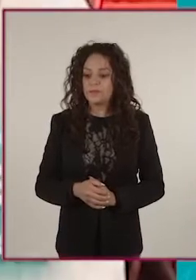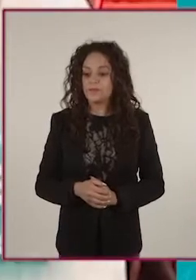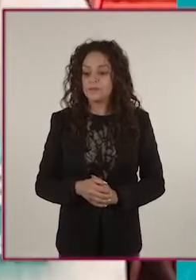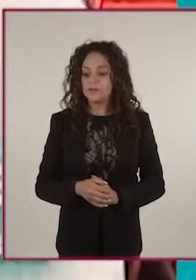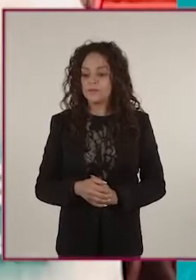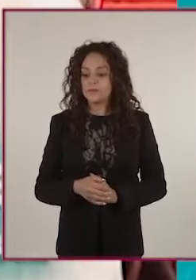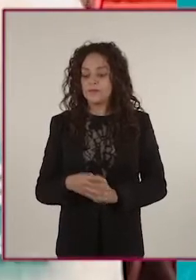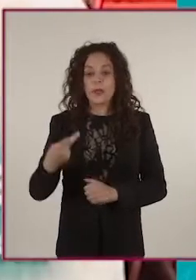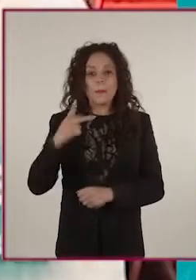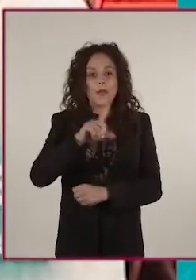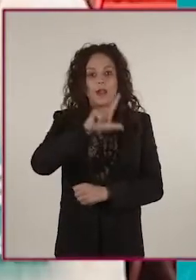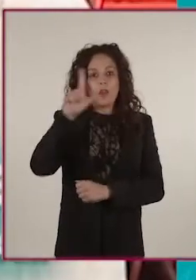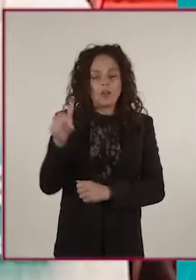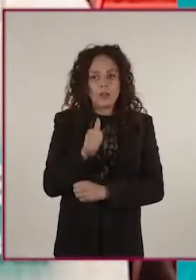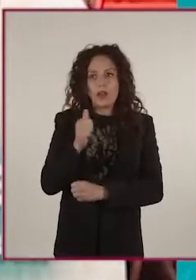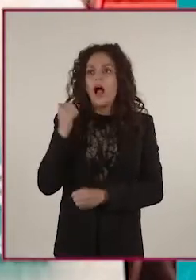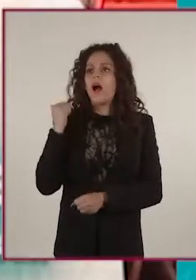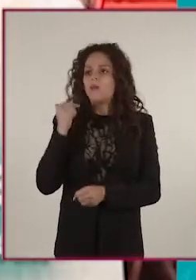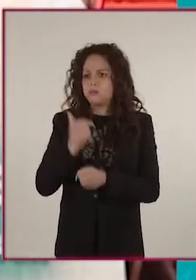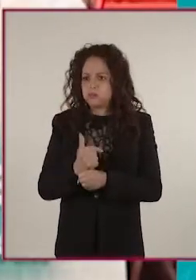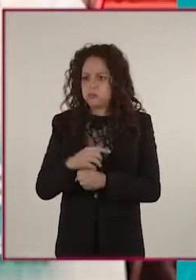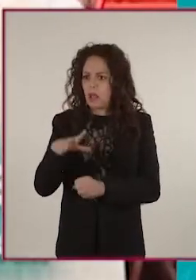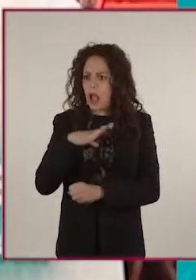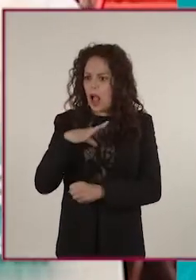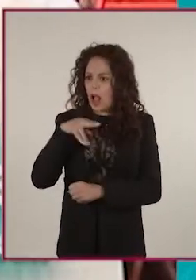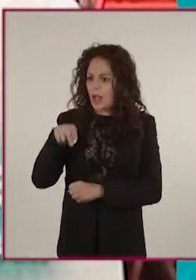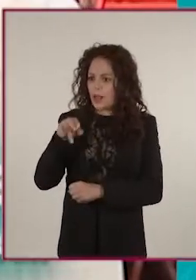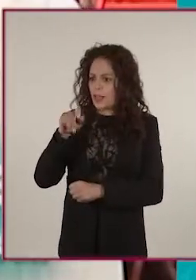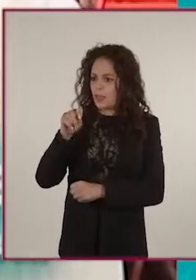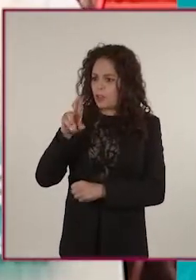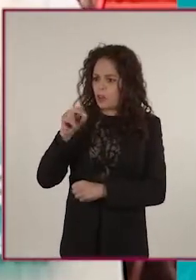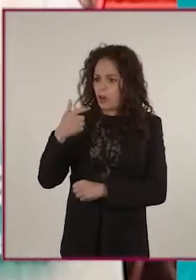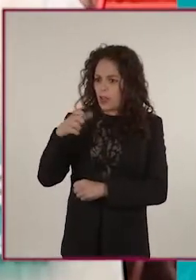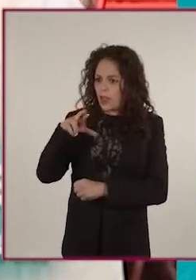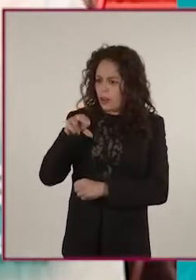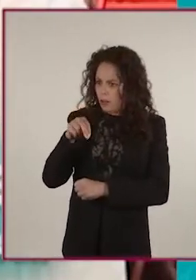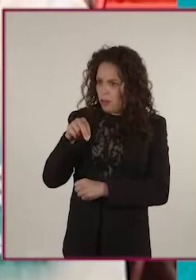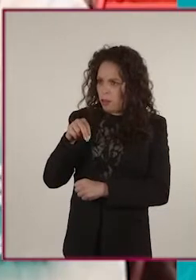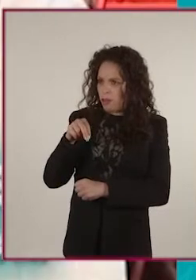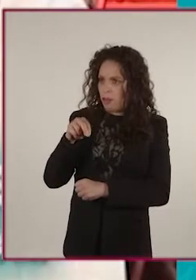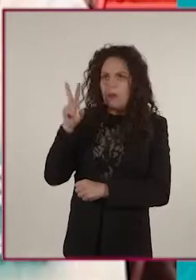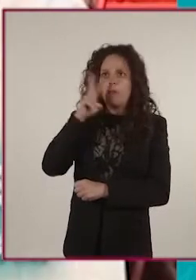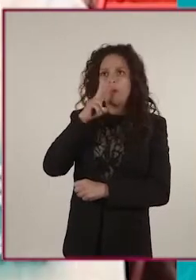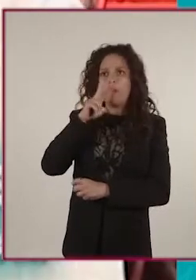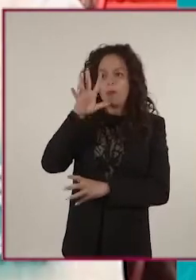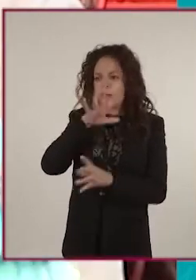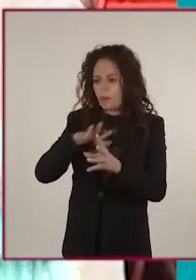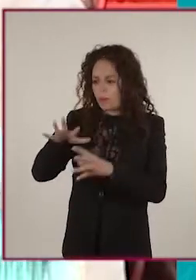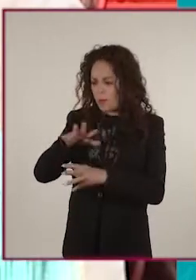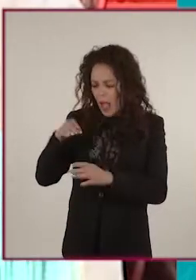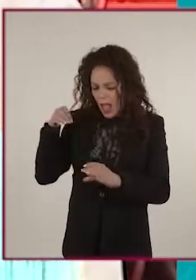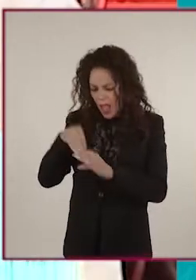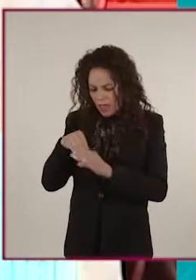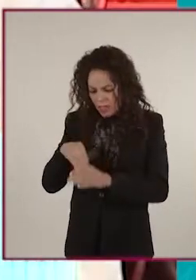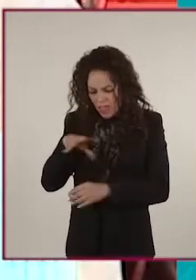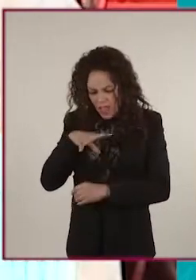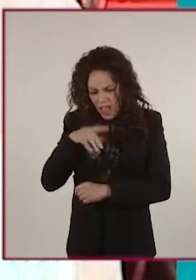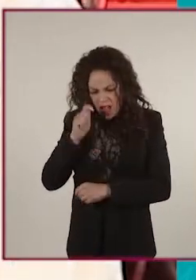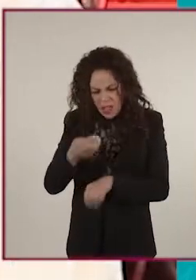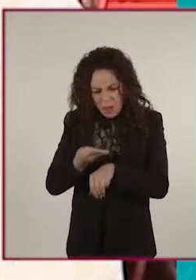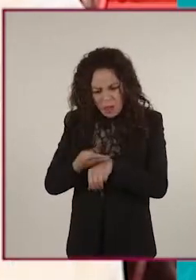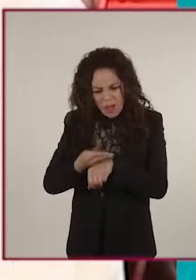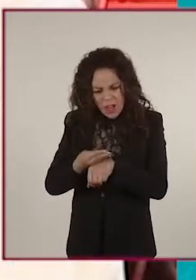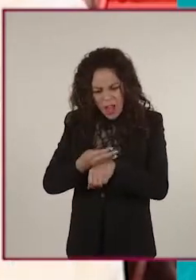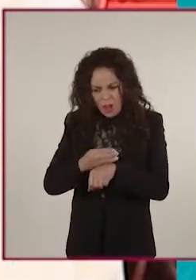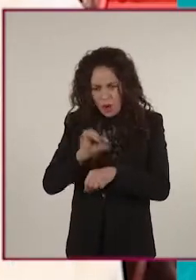nos dimos cuenta de que además de poder fijar nitrógeno, acumulaba en su interior una especie de gránulos de color